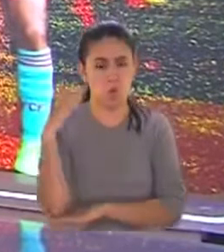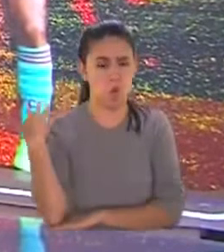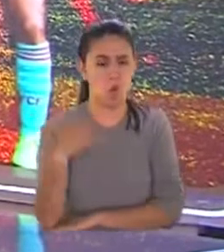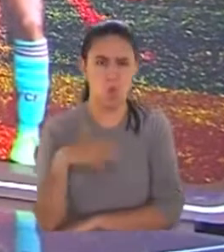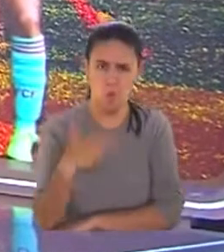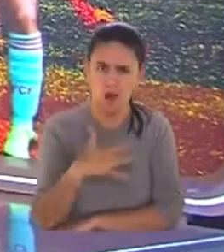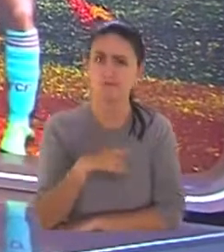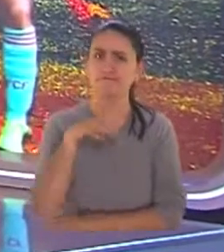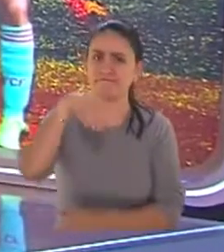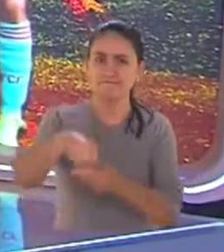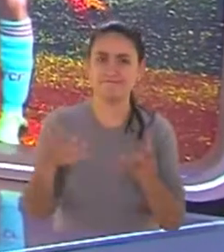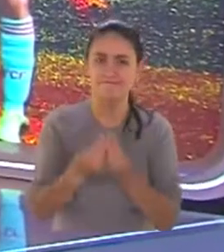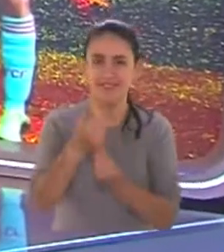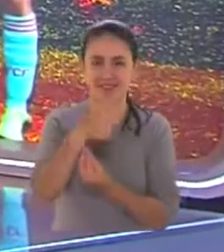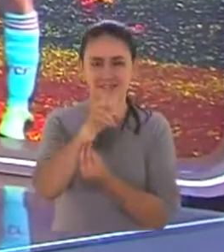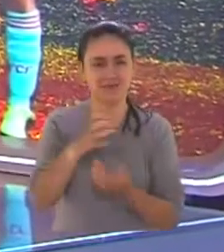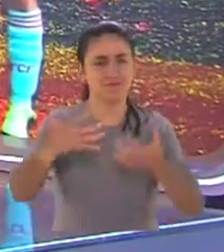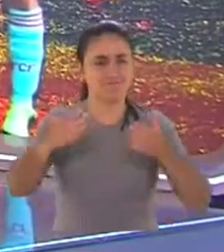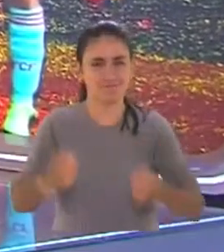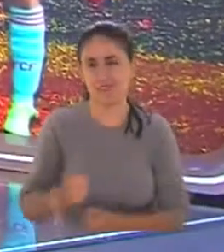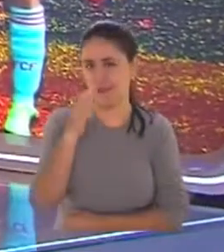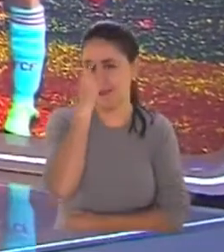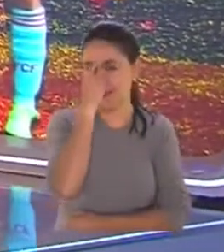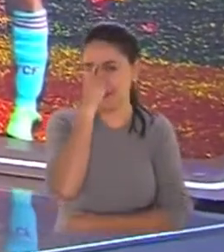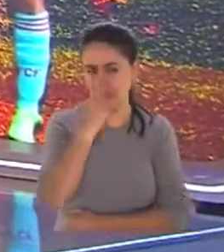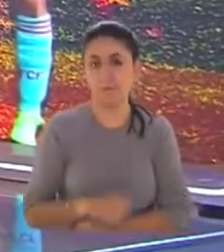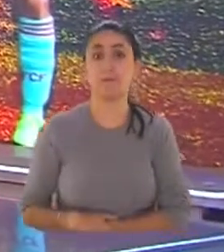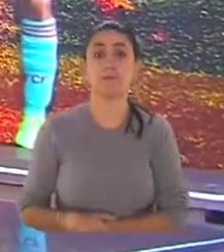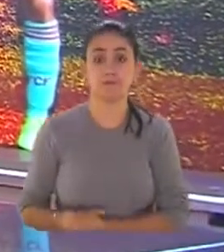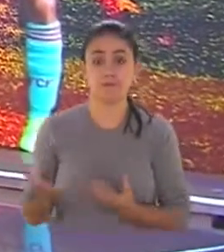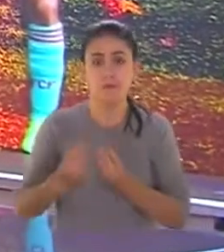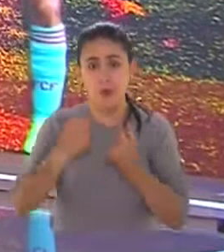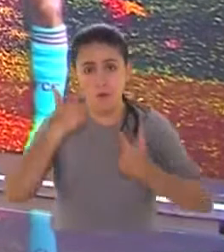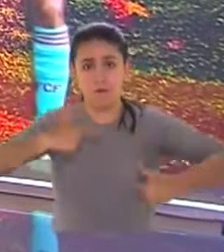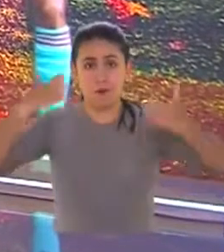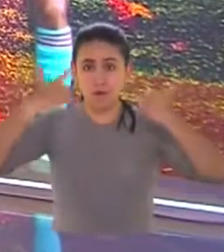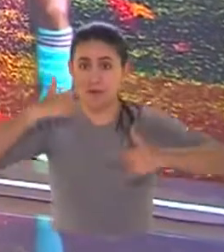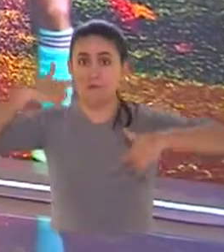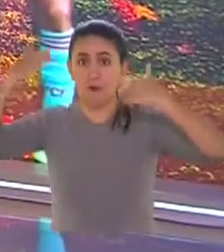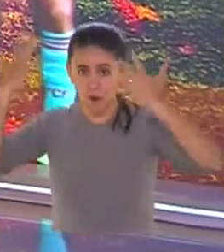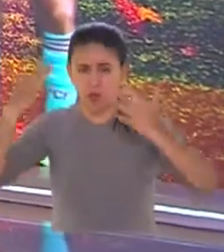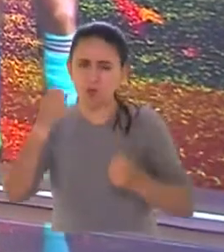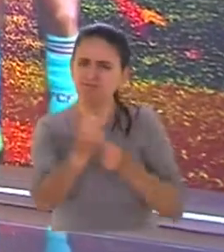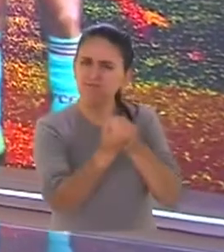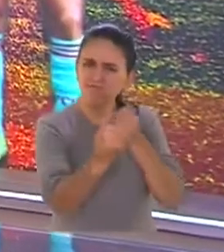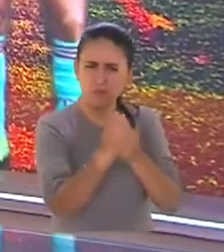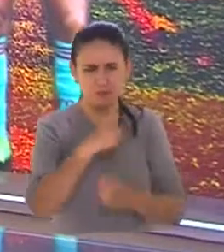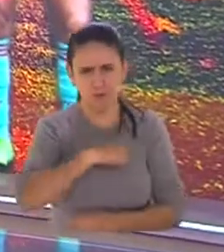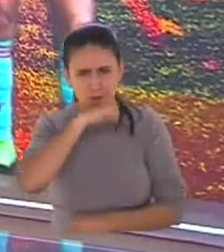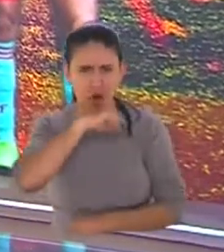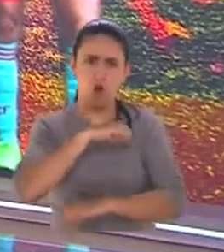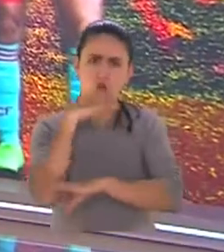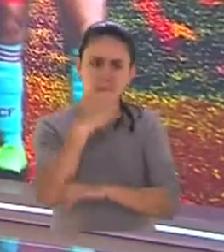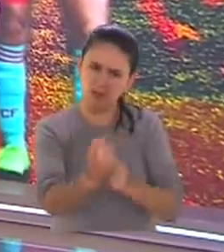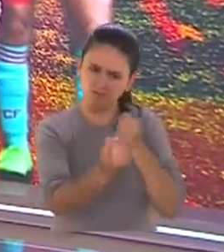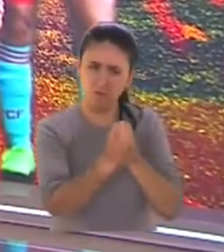Mundial de Fútbol Sub-17 en la India. Celebridades colombianas expresaron en redes sociales su patriotismo y felicidad de tener a